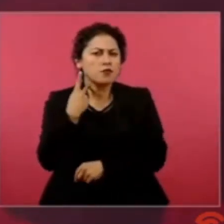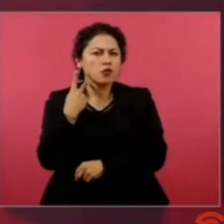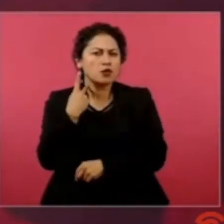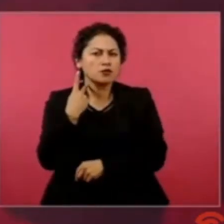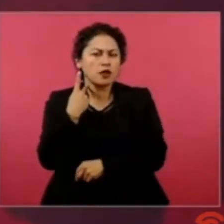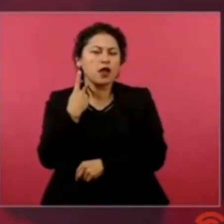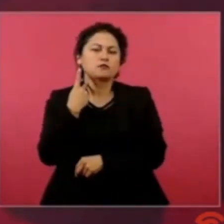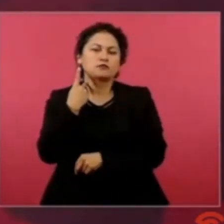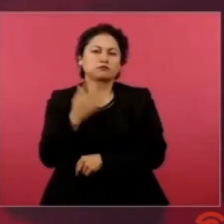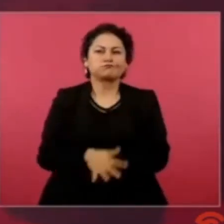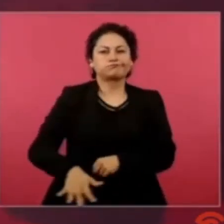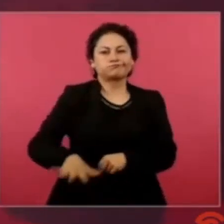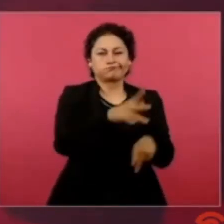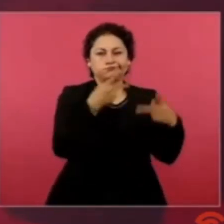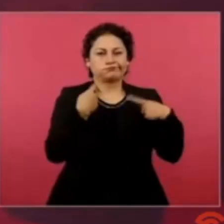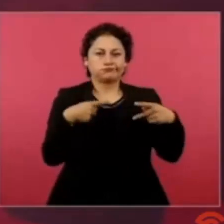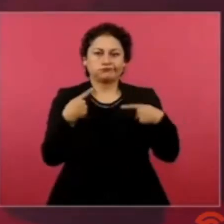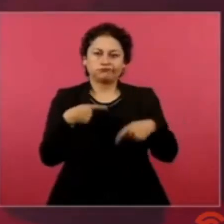que